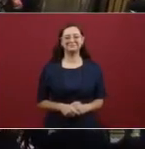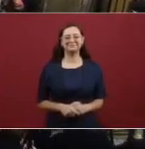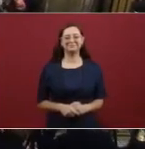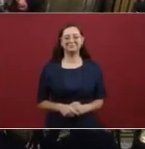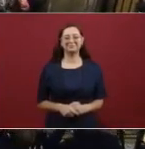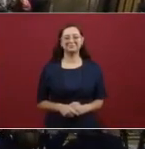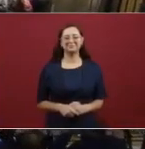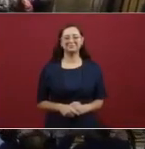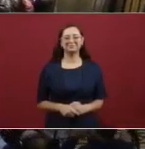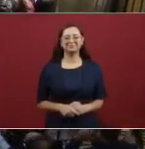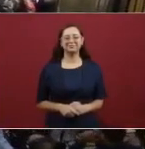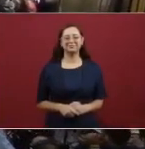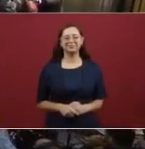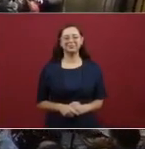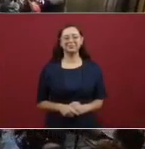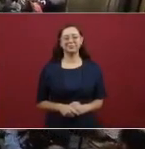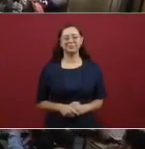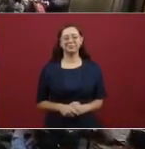hoy vamos a